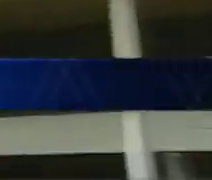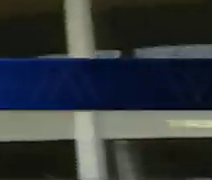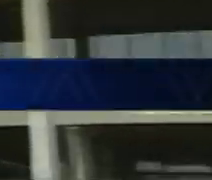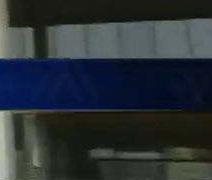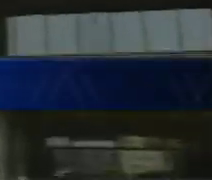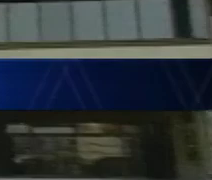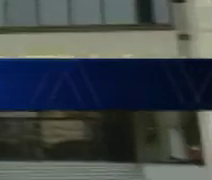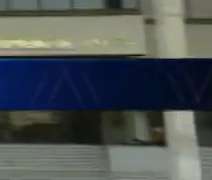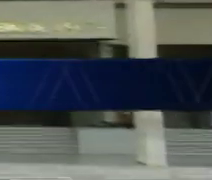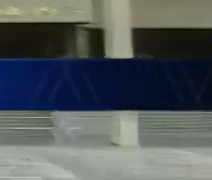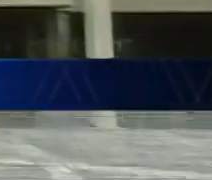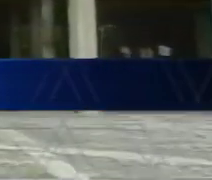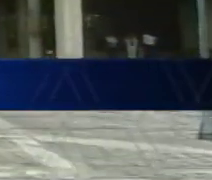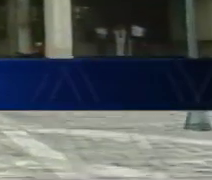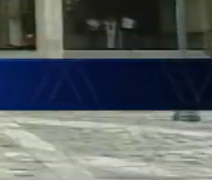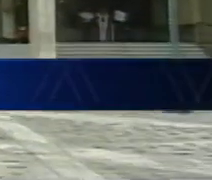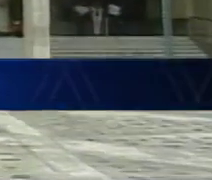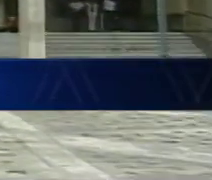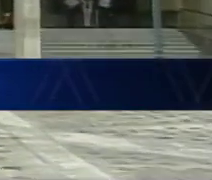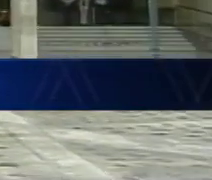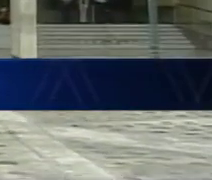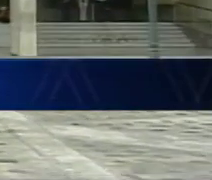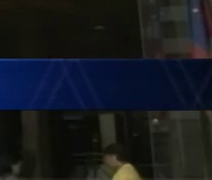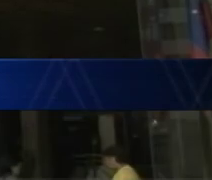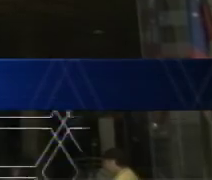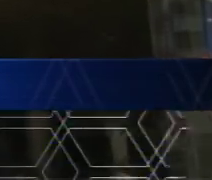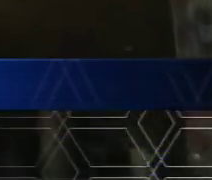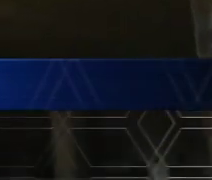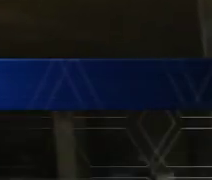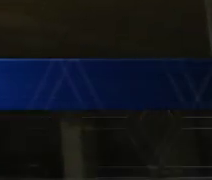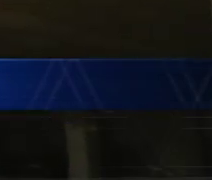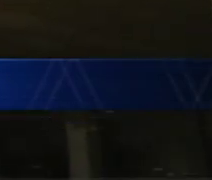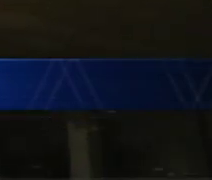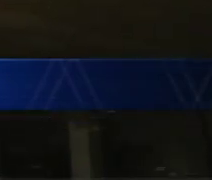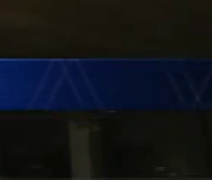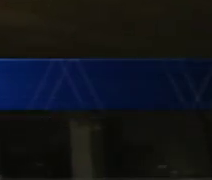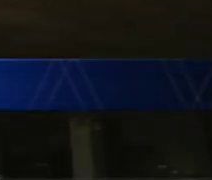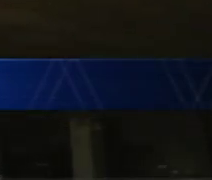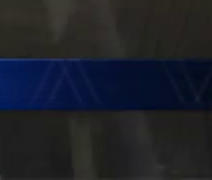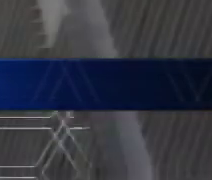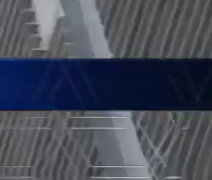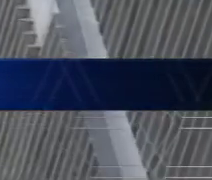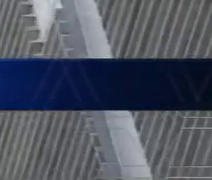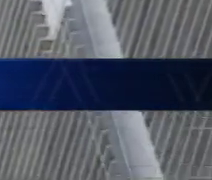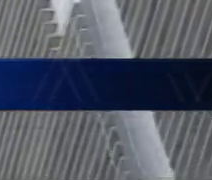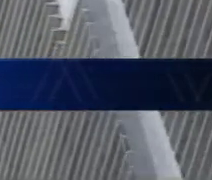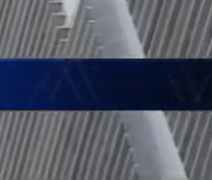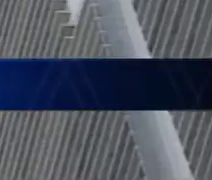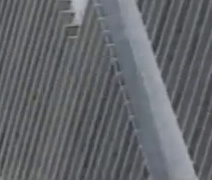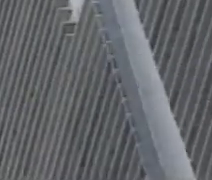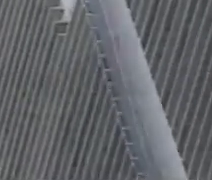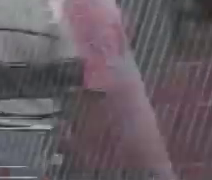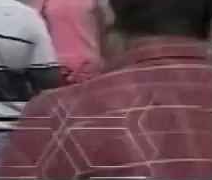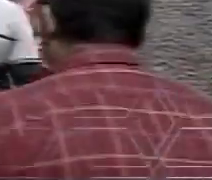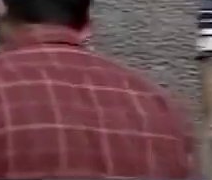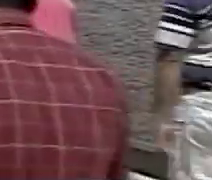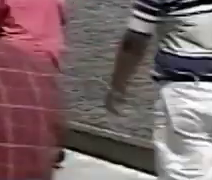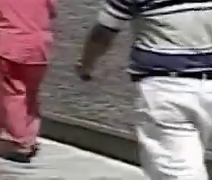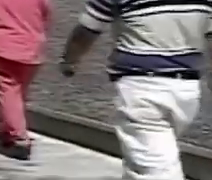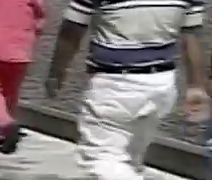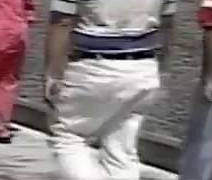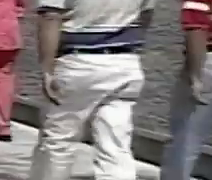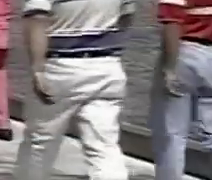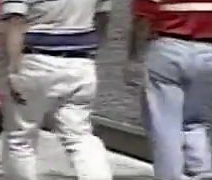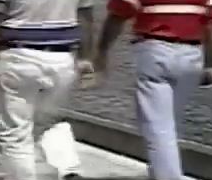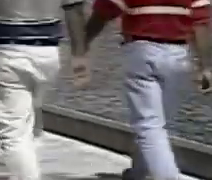Autorización del TSJ. Banco Central de Venezuela podrá utilizar reservas internacionales sin consultar a la